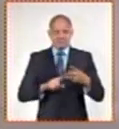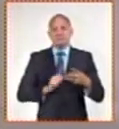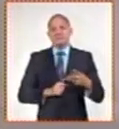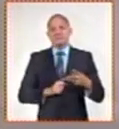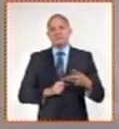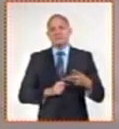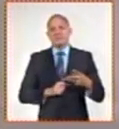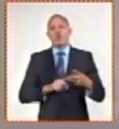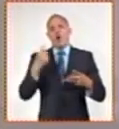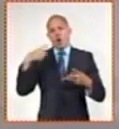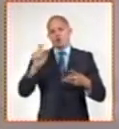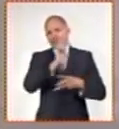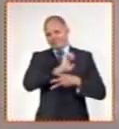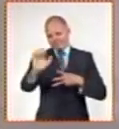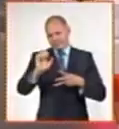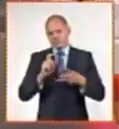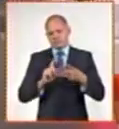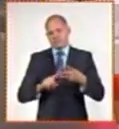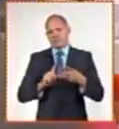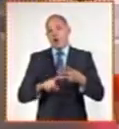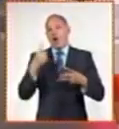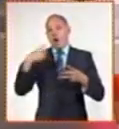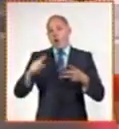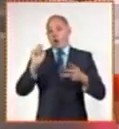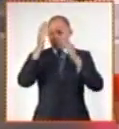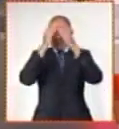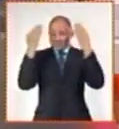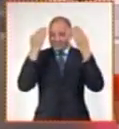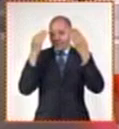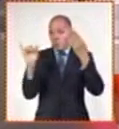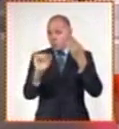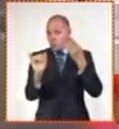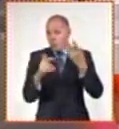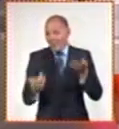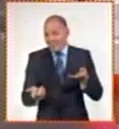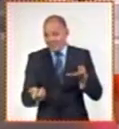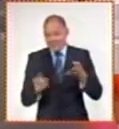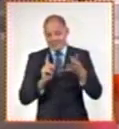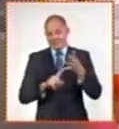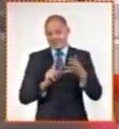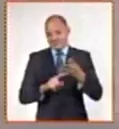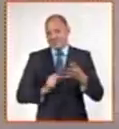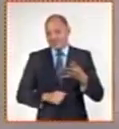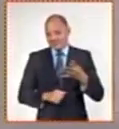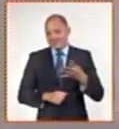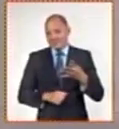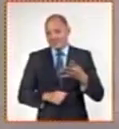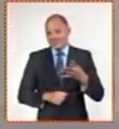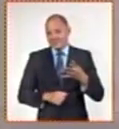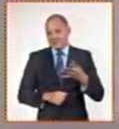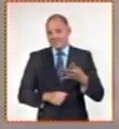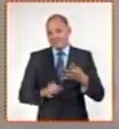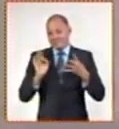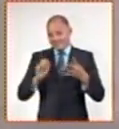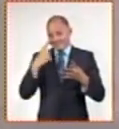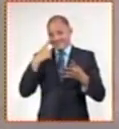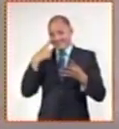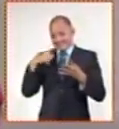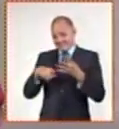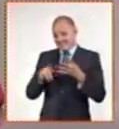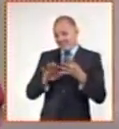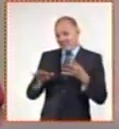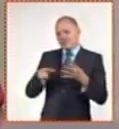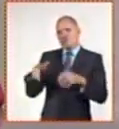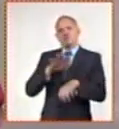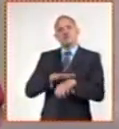Ecuador. Está el caso de Evo Morales, que tuvo un componente adicional, además, con la participación de la